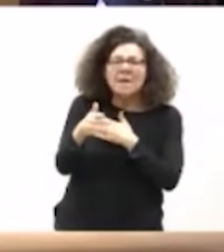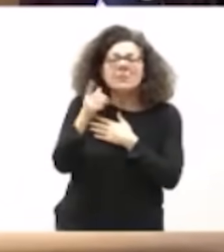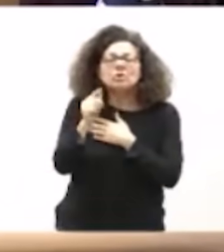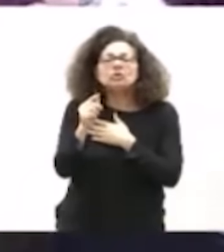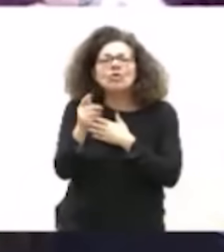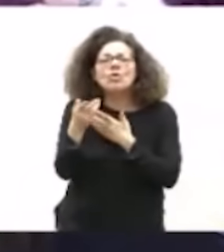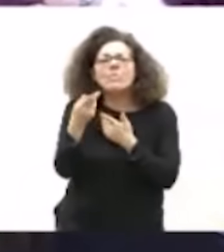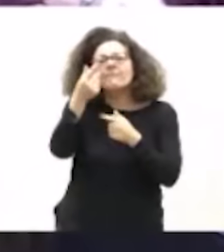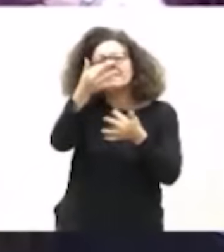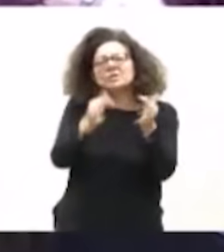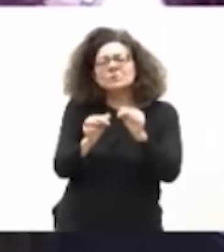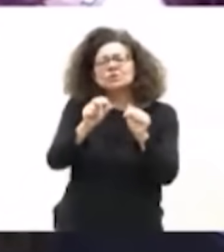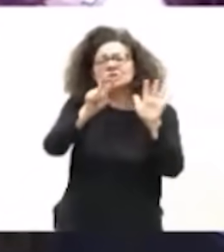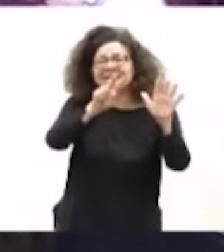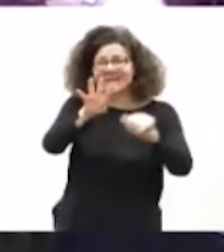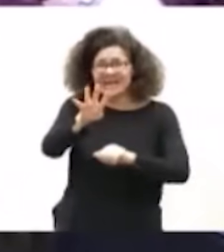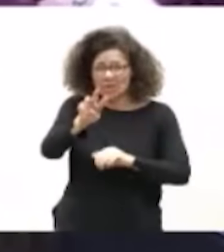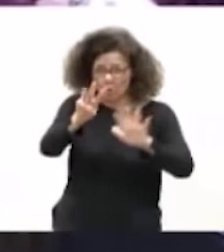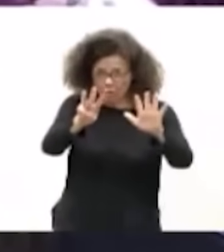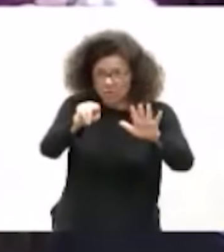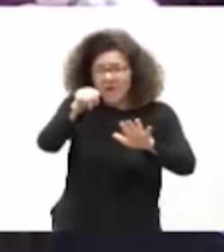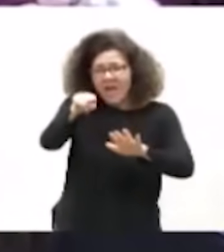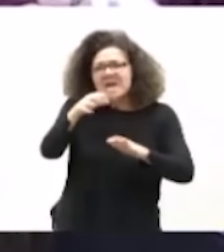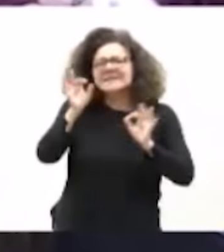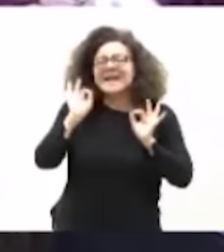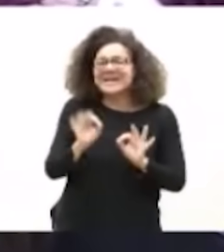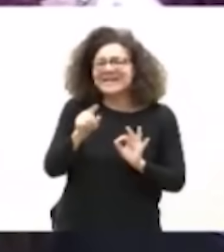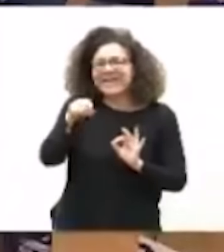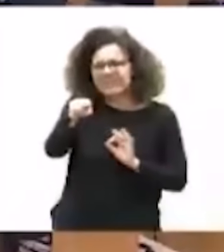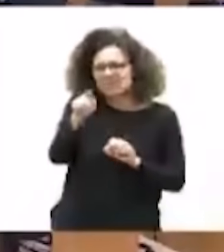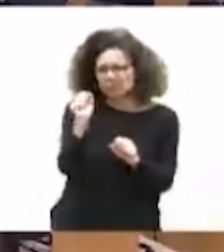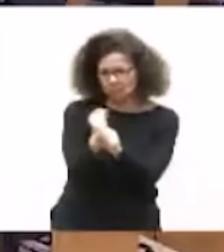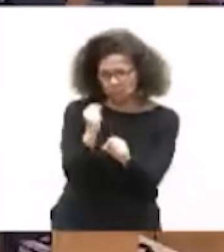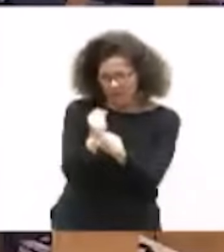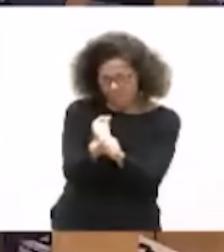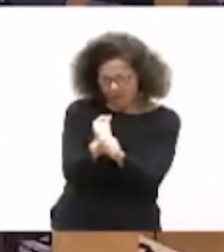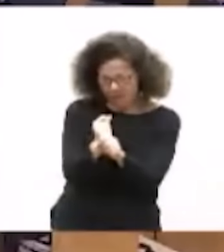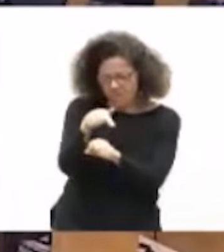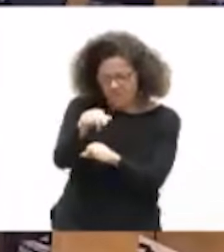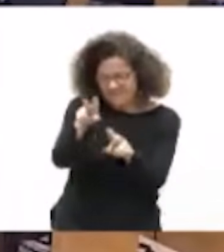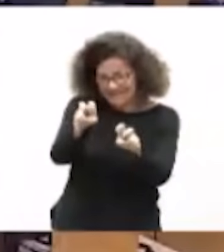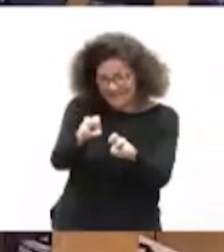78. Esa es la realidad de su trabajo al frente de este tema. Y mire,